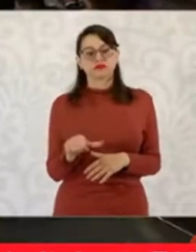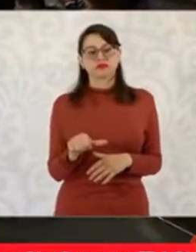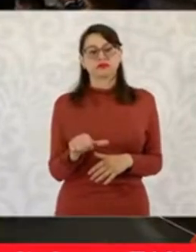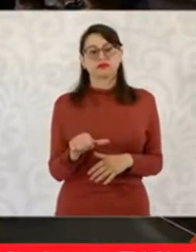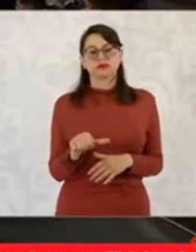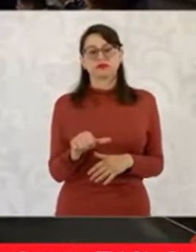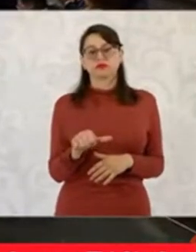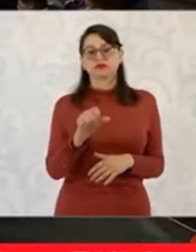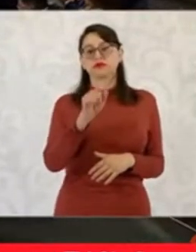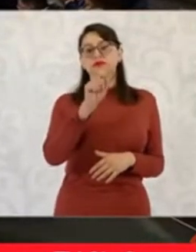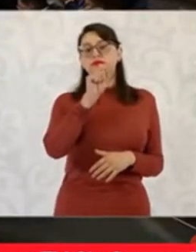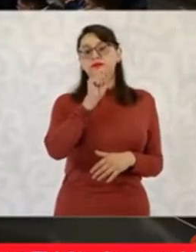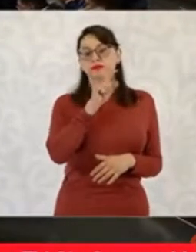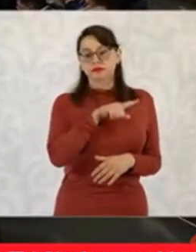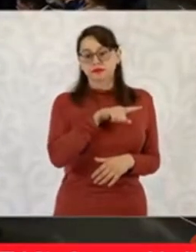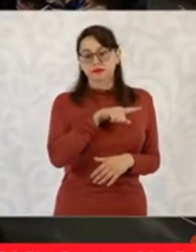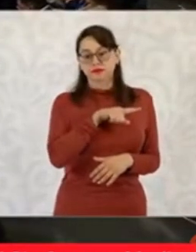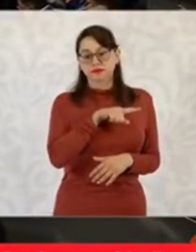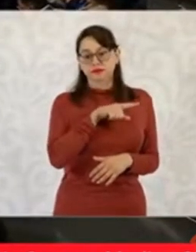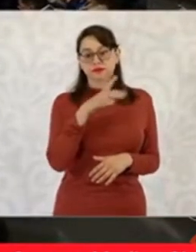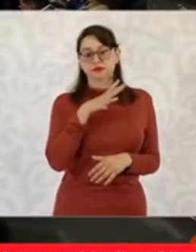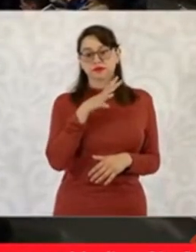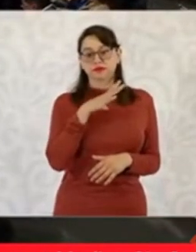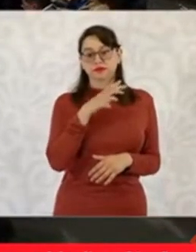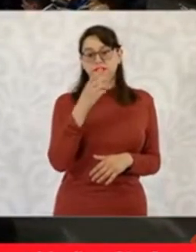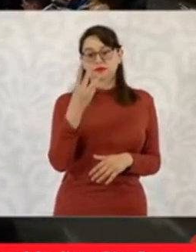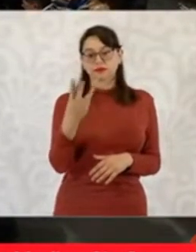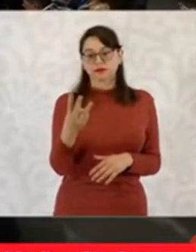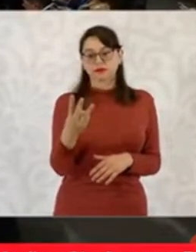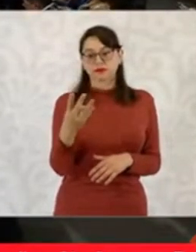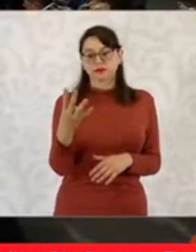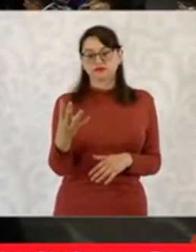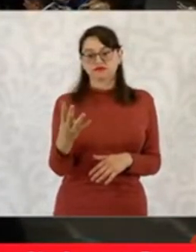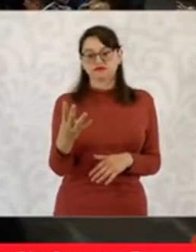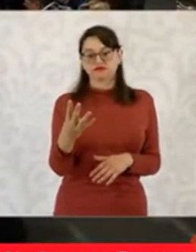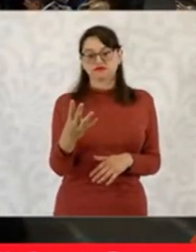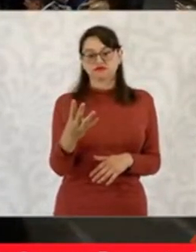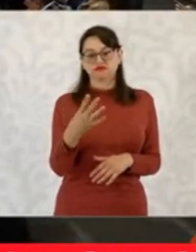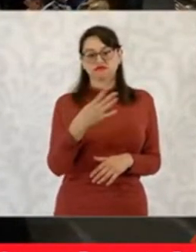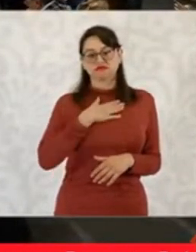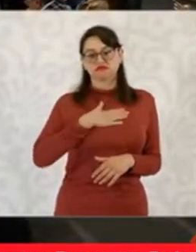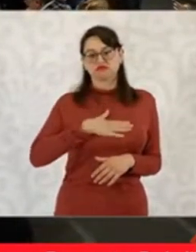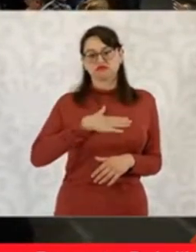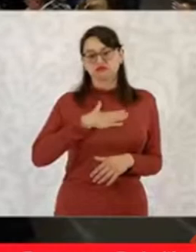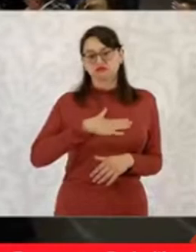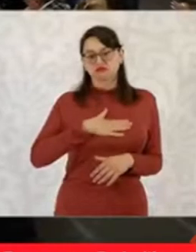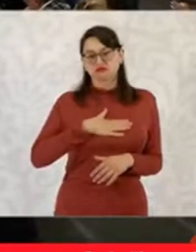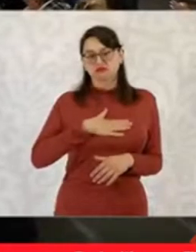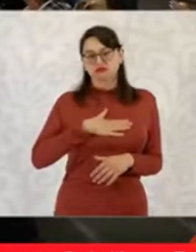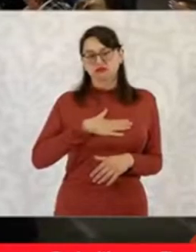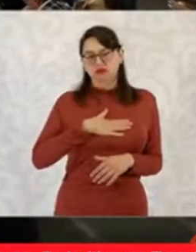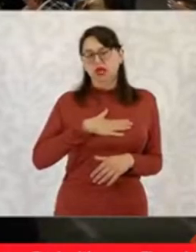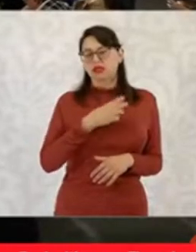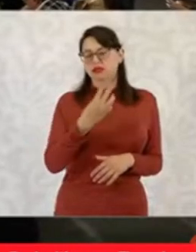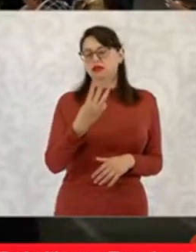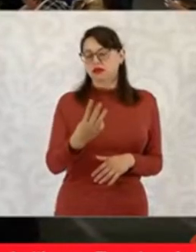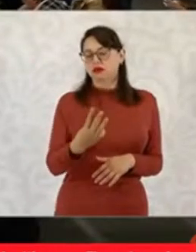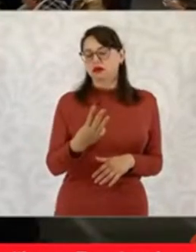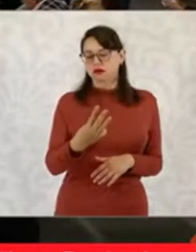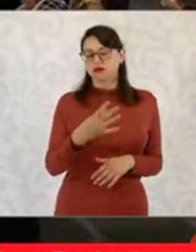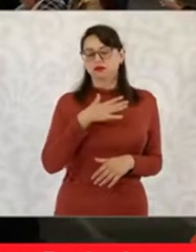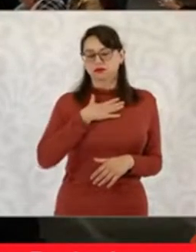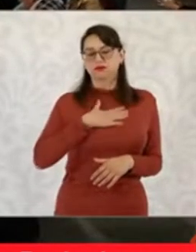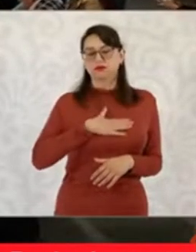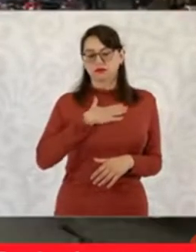esa misma dirección, están los 3 baños, hay 3 o 4 baños. Bueno, yo vi 3 baños y junto hay